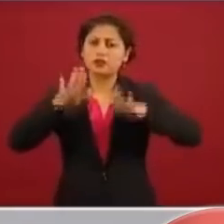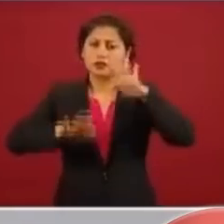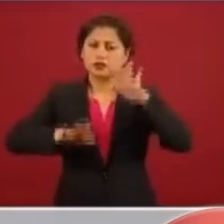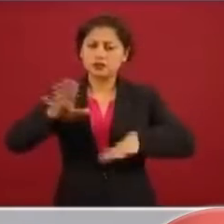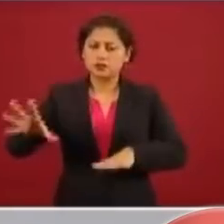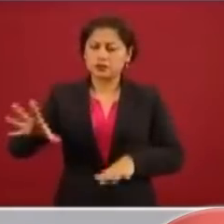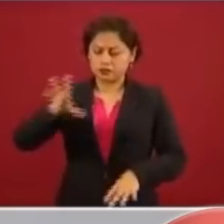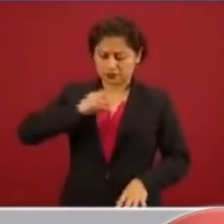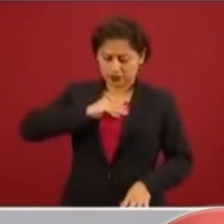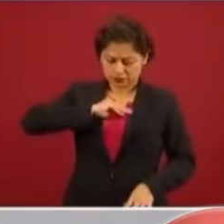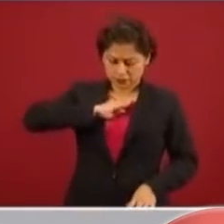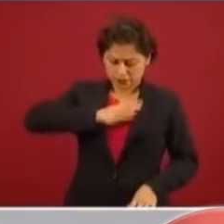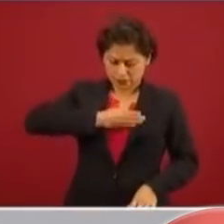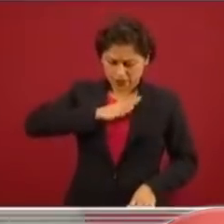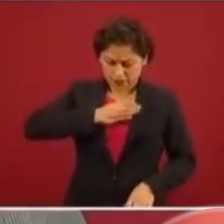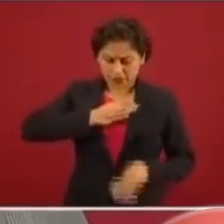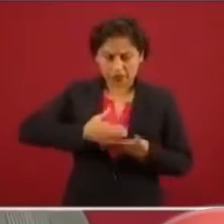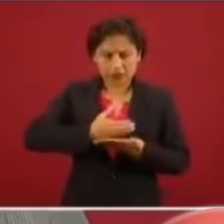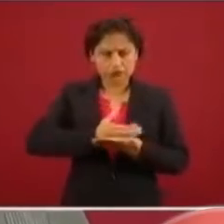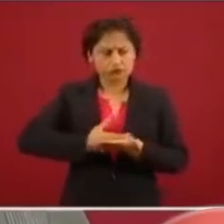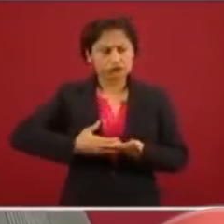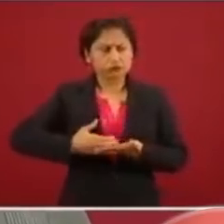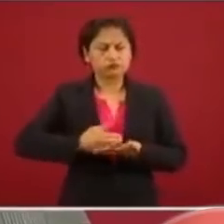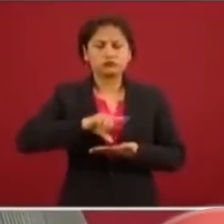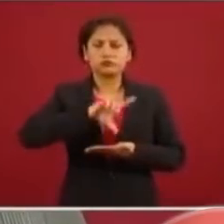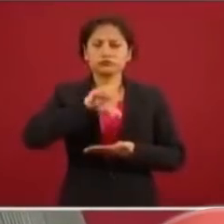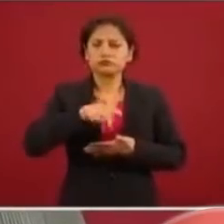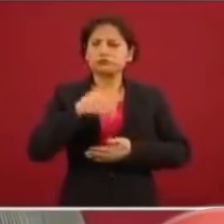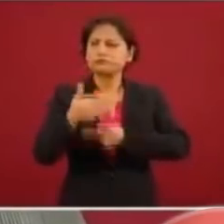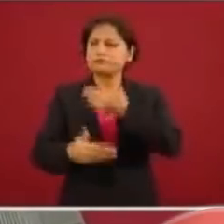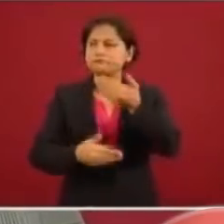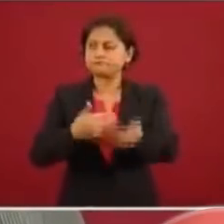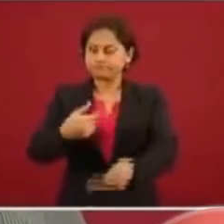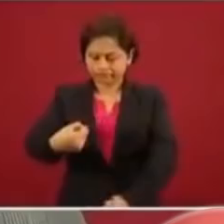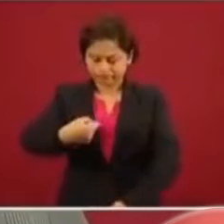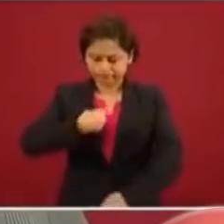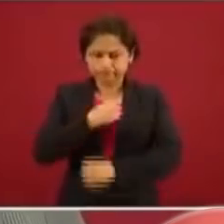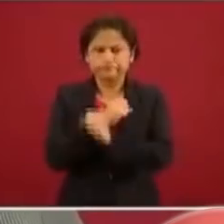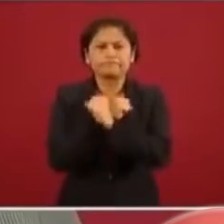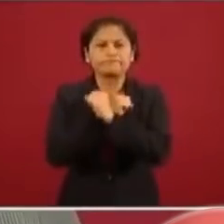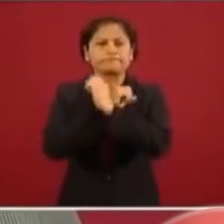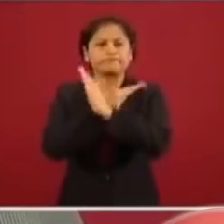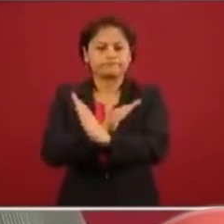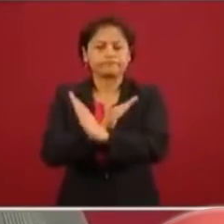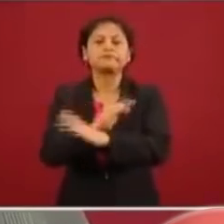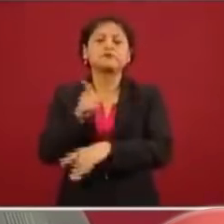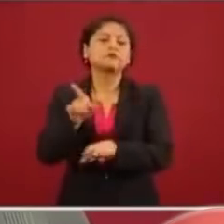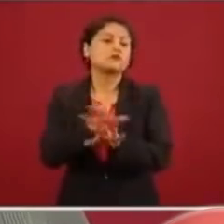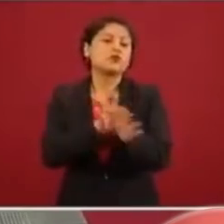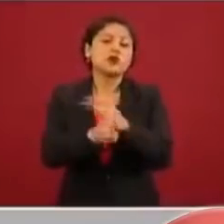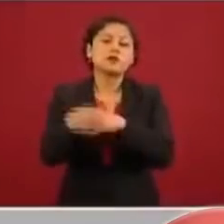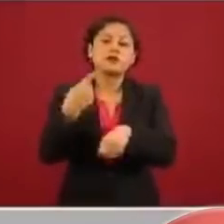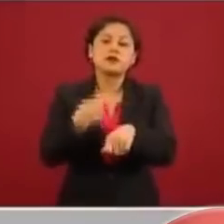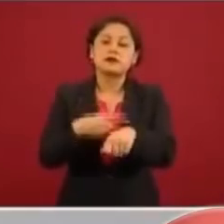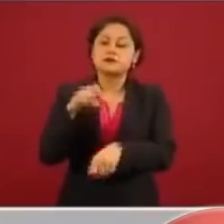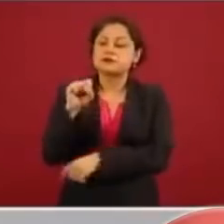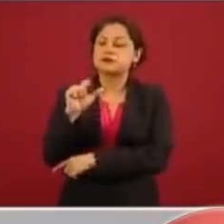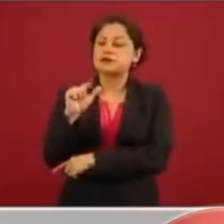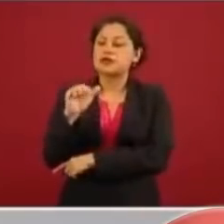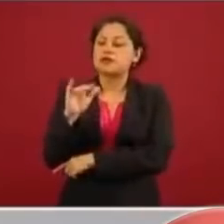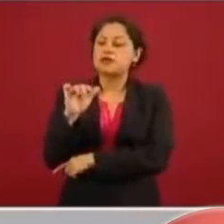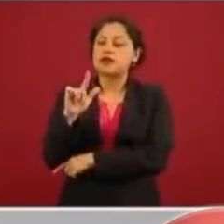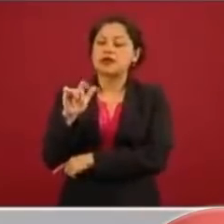ejemplo una salmonela. Se hace el diagnóstico precisamente después de 14